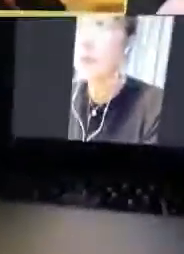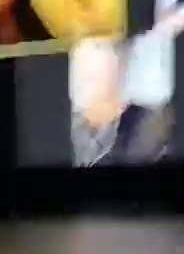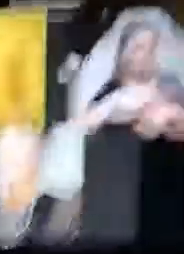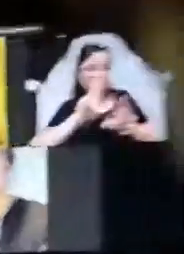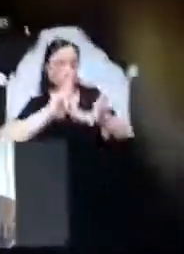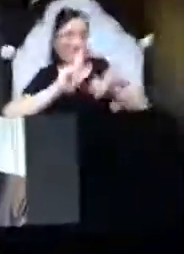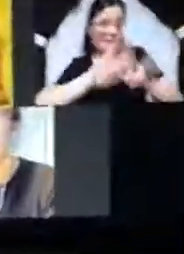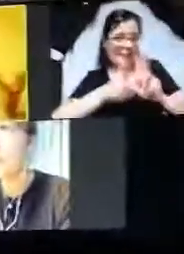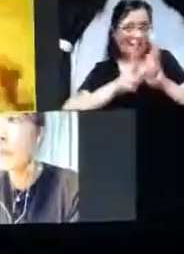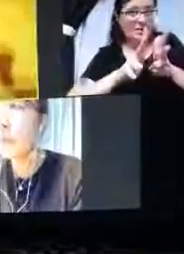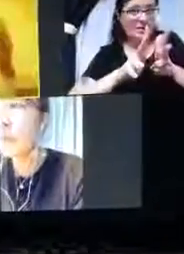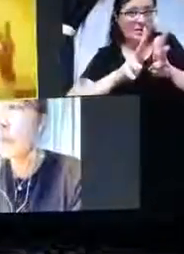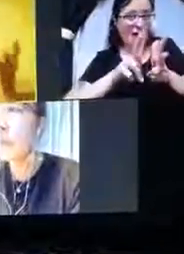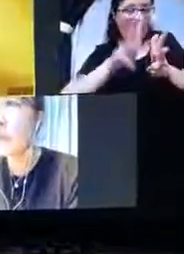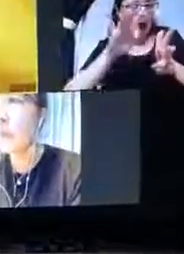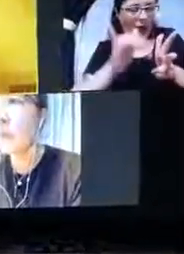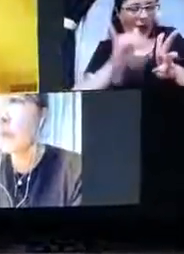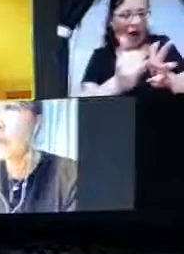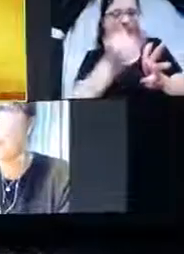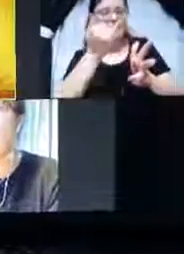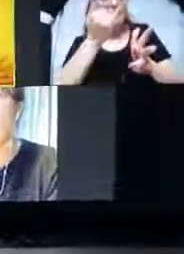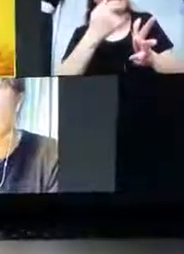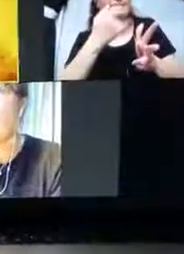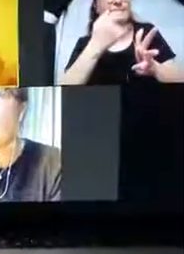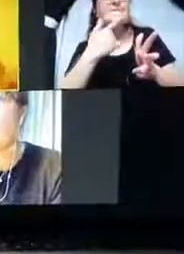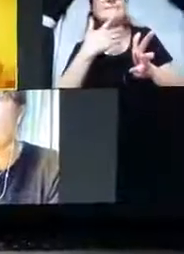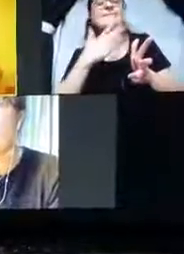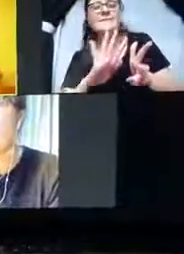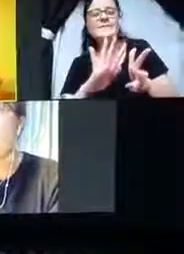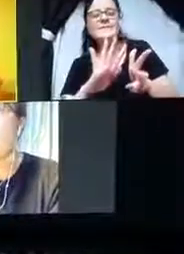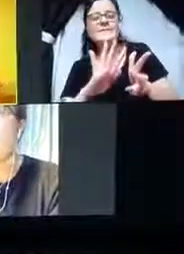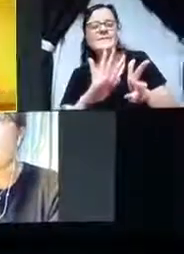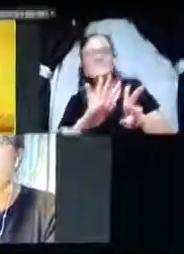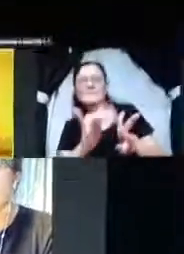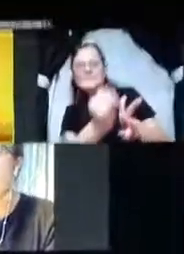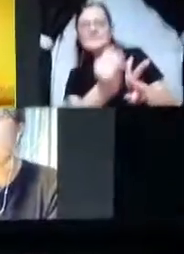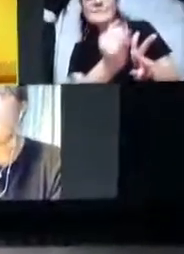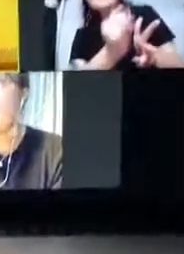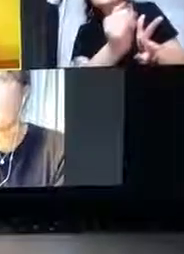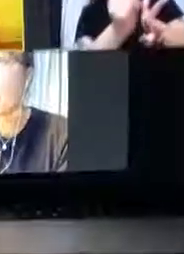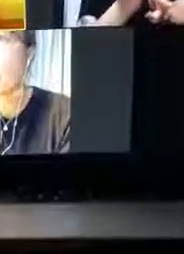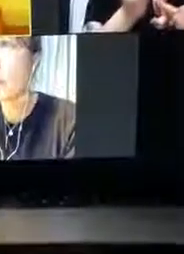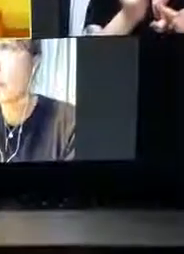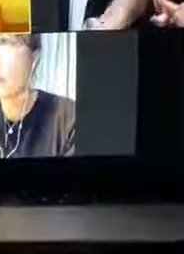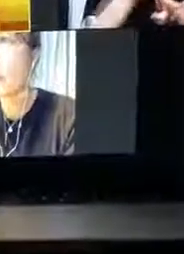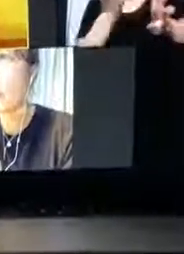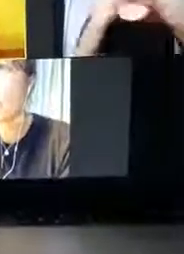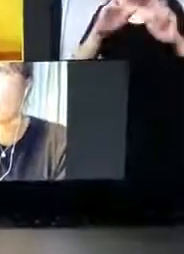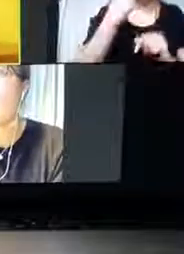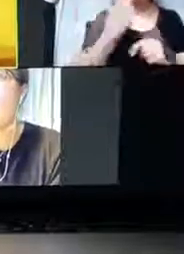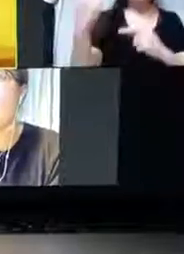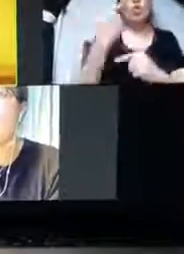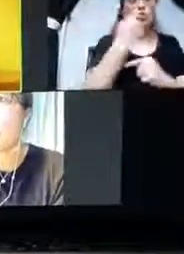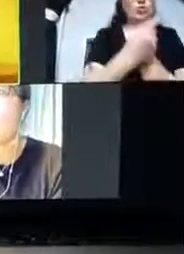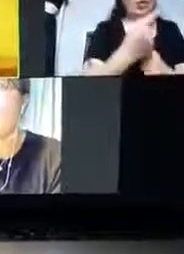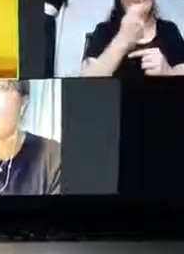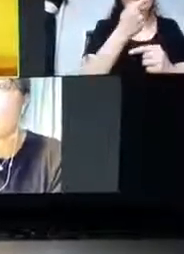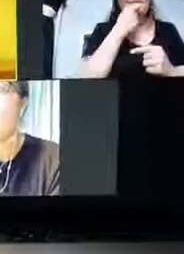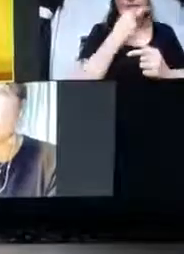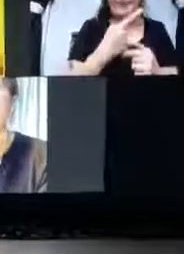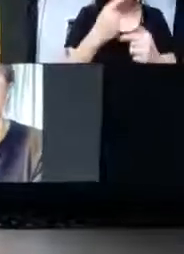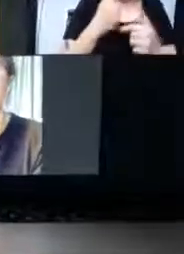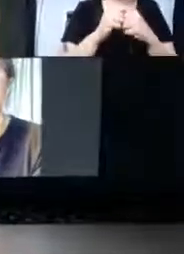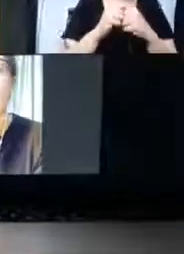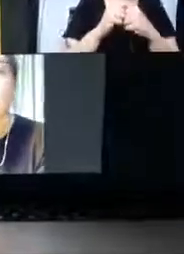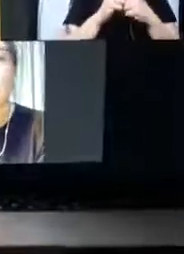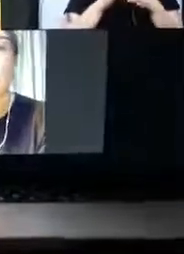esta accede mejor al concepto, ¿sí? Podemos estar hablando de dos cosas. Podemos estar hablando